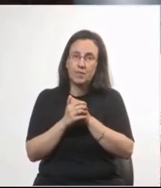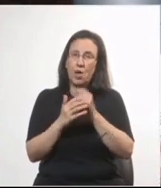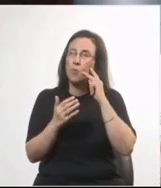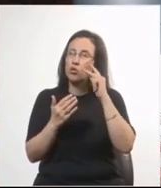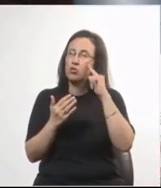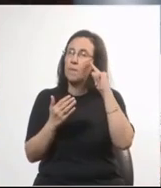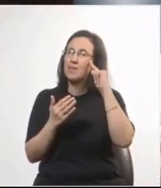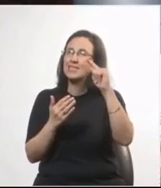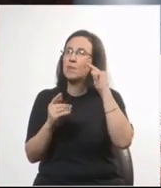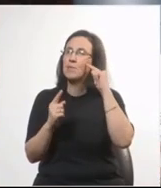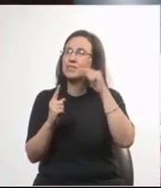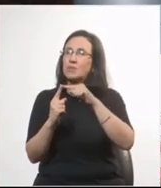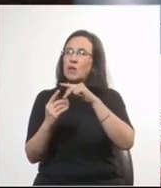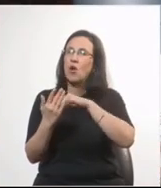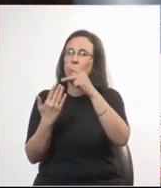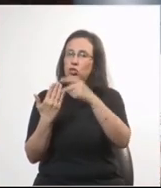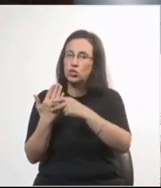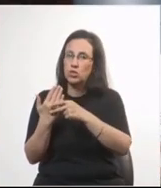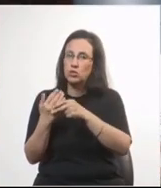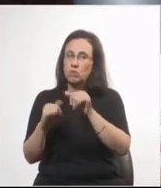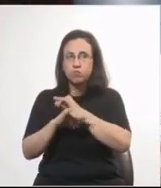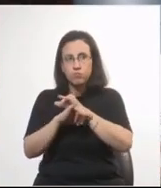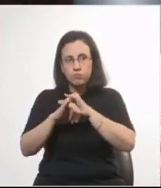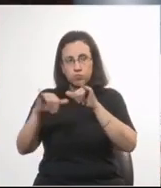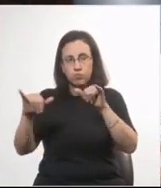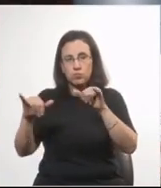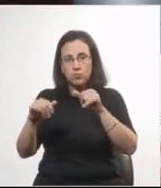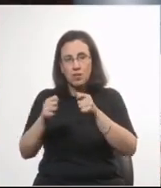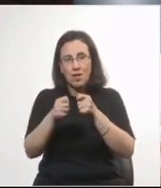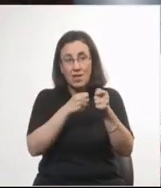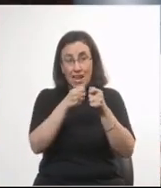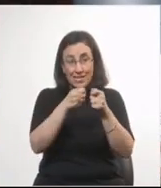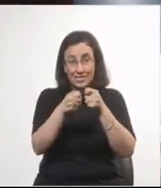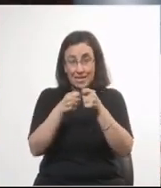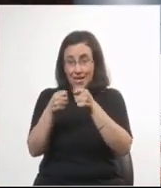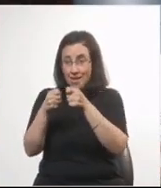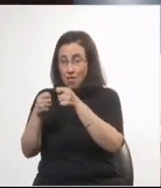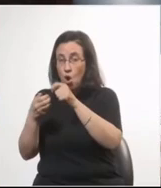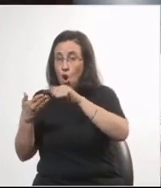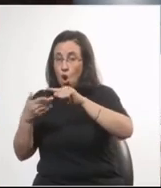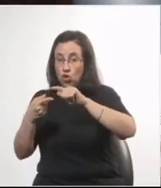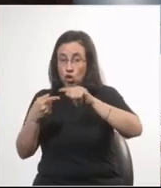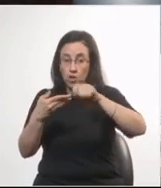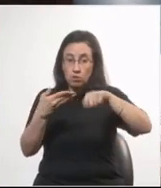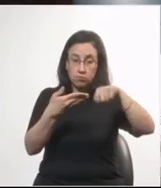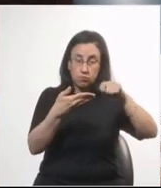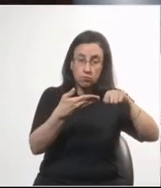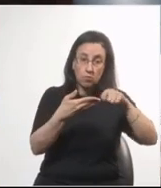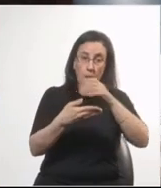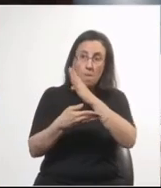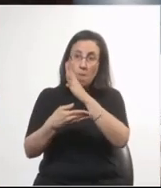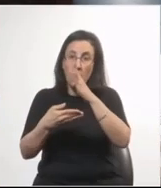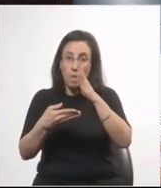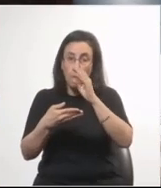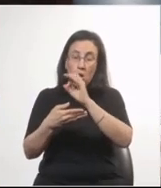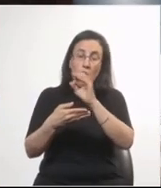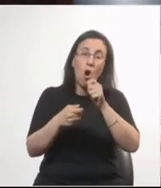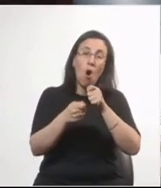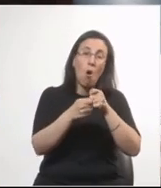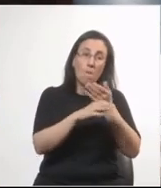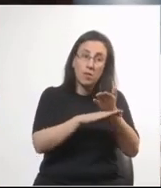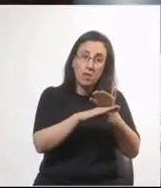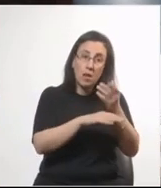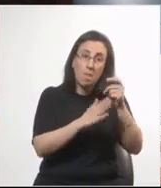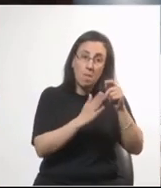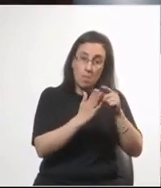proyectos de inversión que se promocionan serán financiados con contratos que más PPP o fideicomisos, por lo